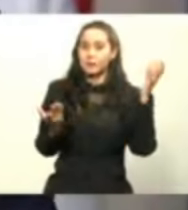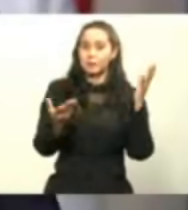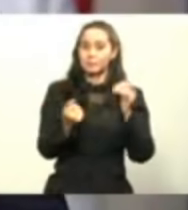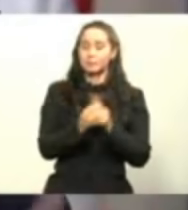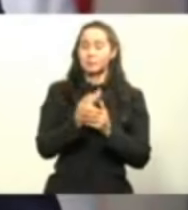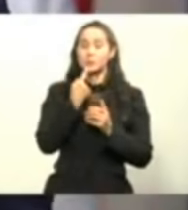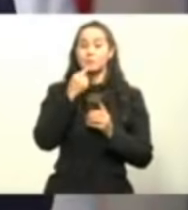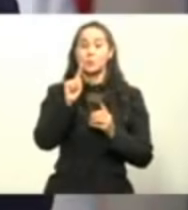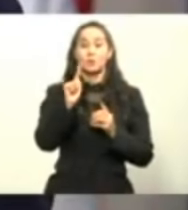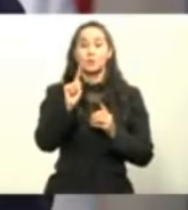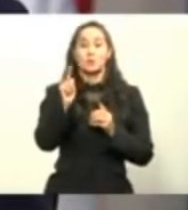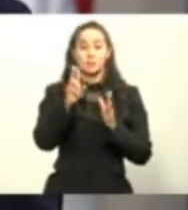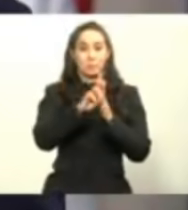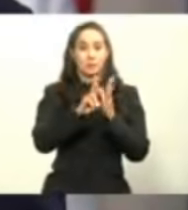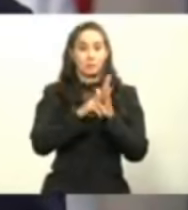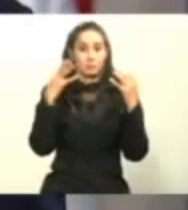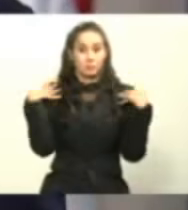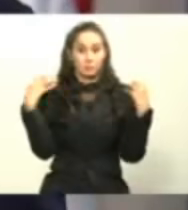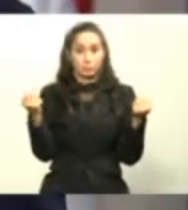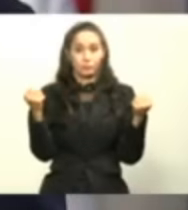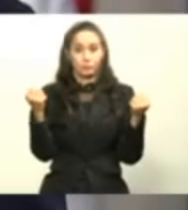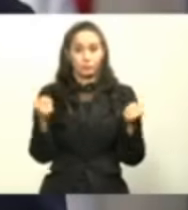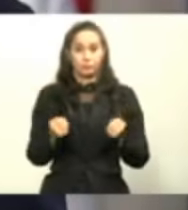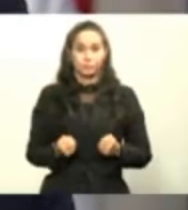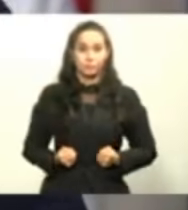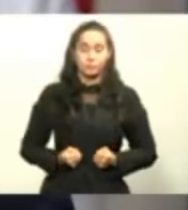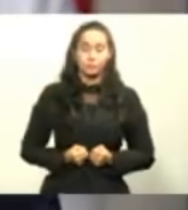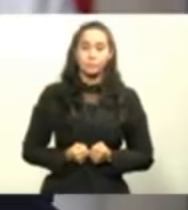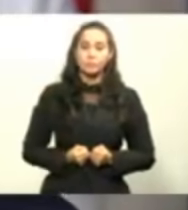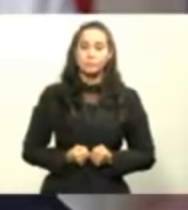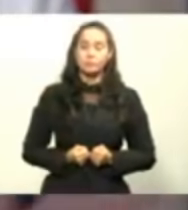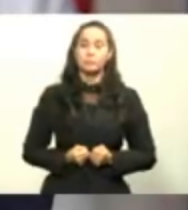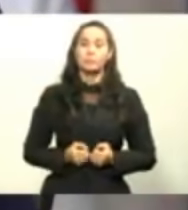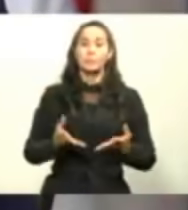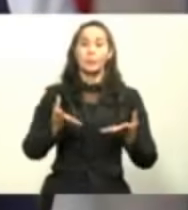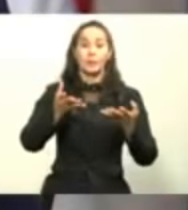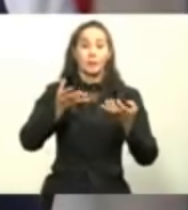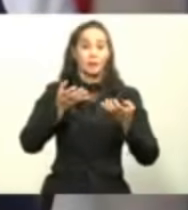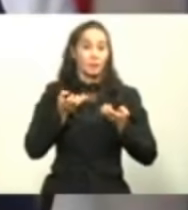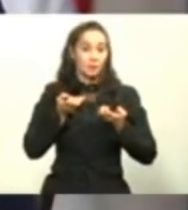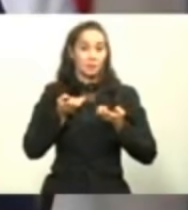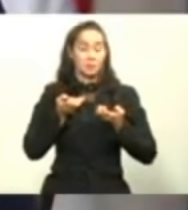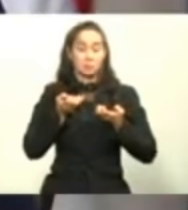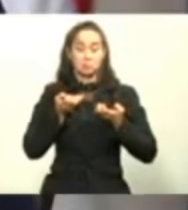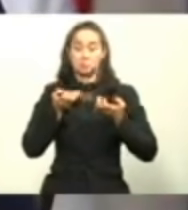como lo indican los protocolos de salud, queramos o no.